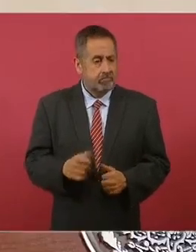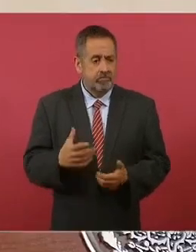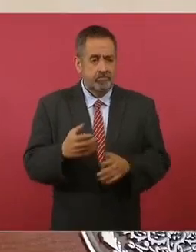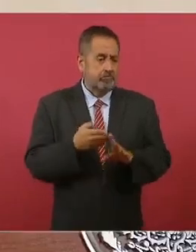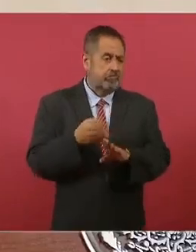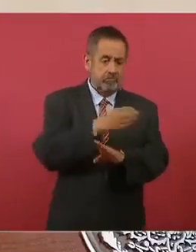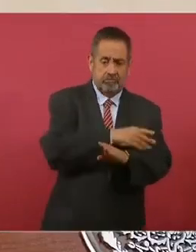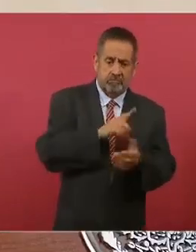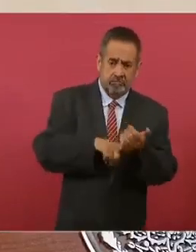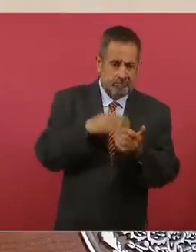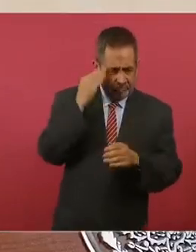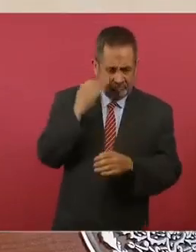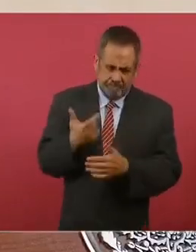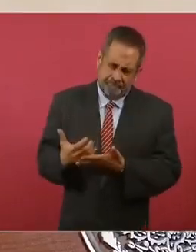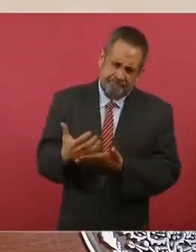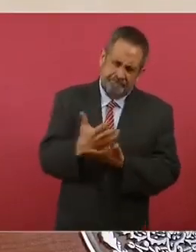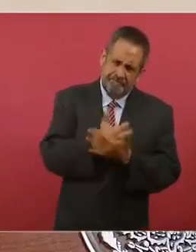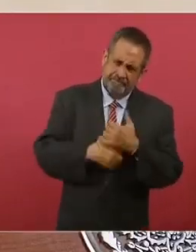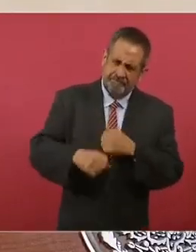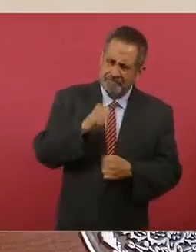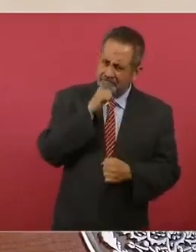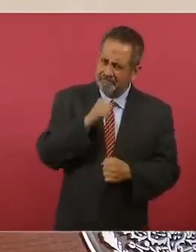bien.